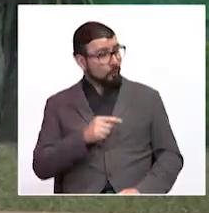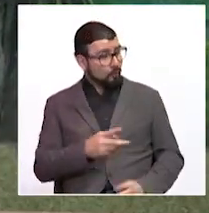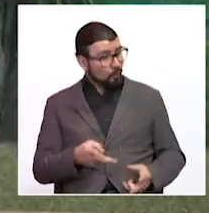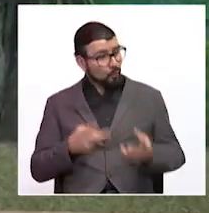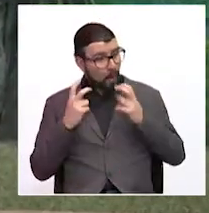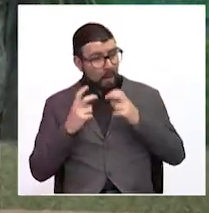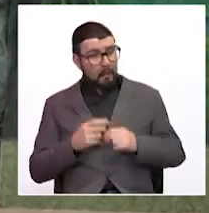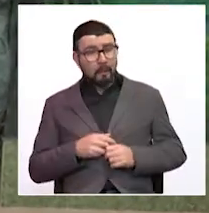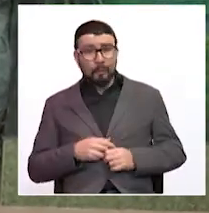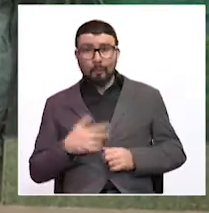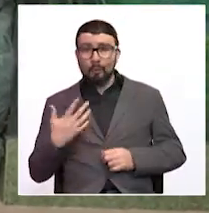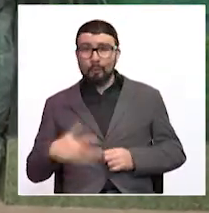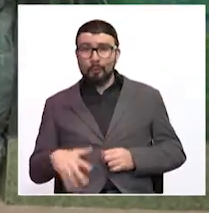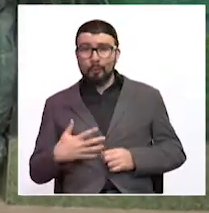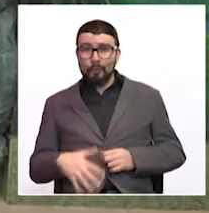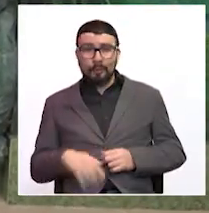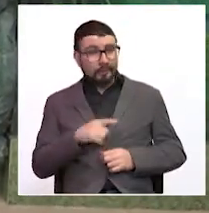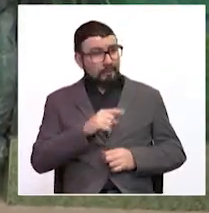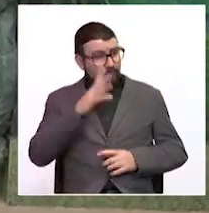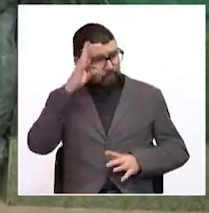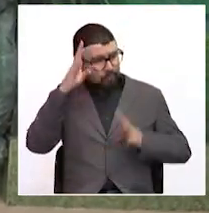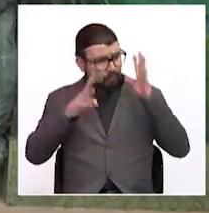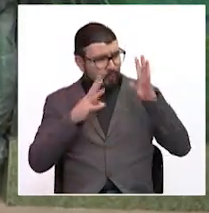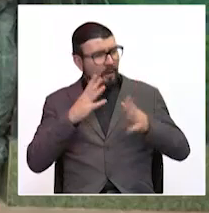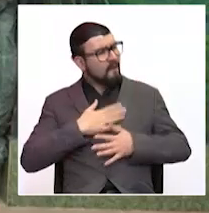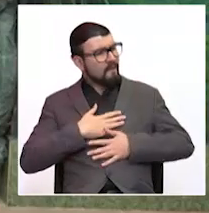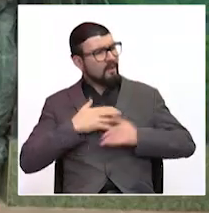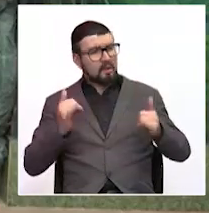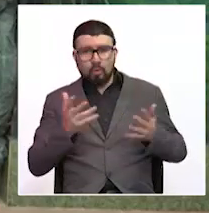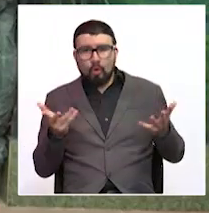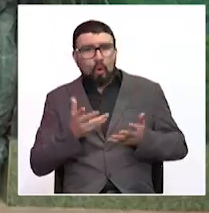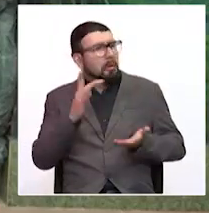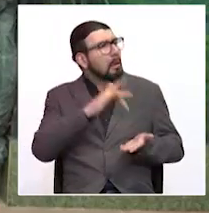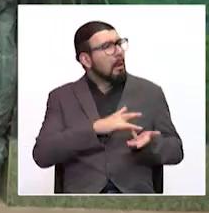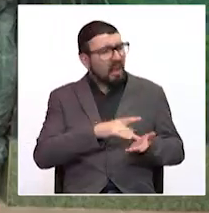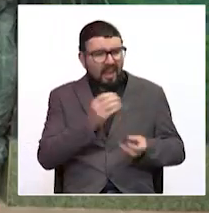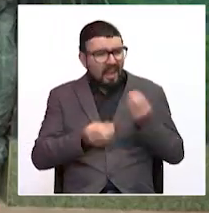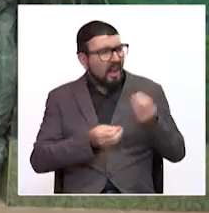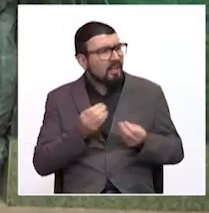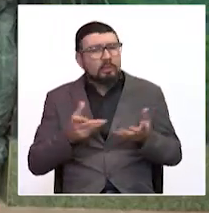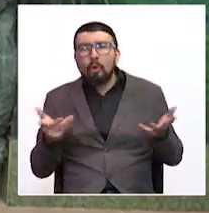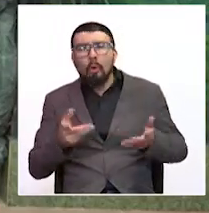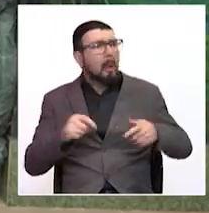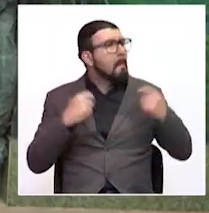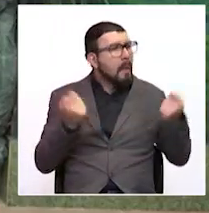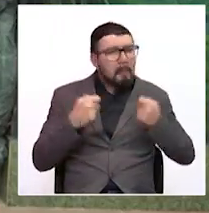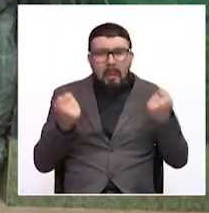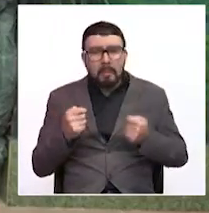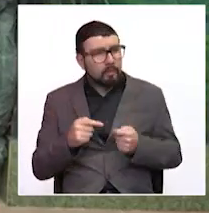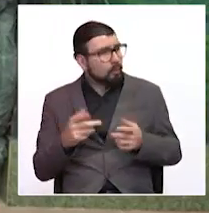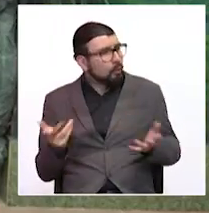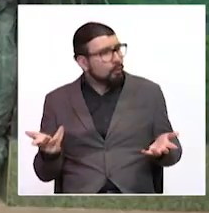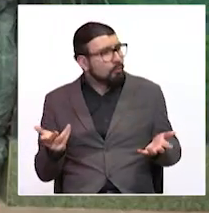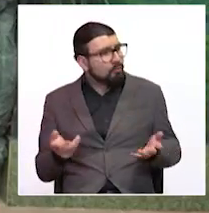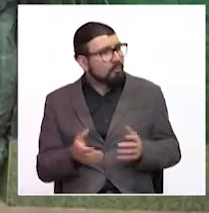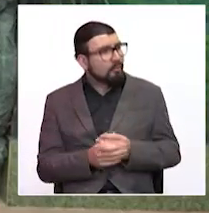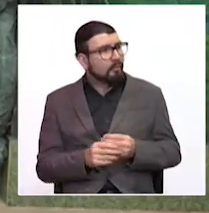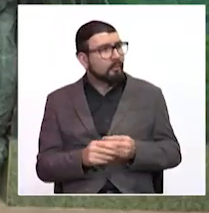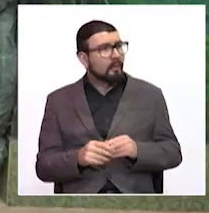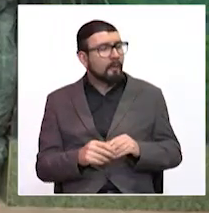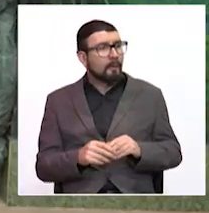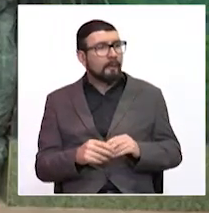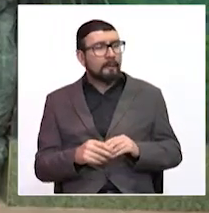pues yo quiero felicitarlos a todos ustedes y dónde están qué hacen cómo cómo están promoviendo este este modelo